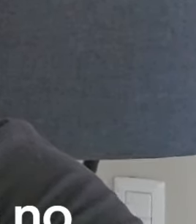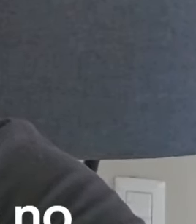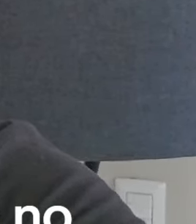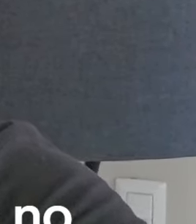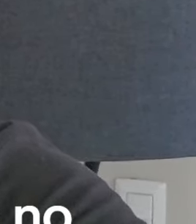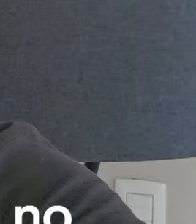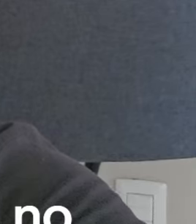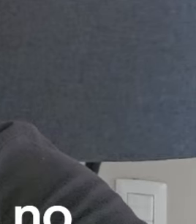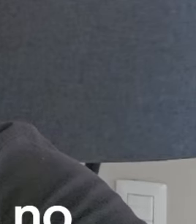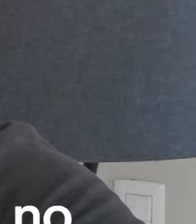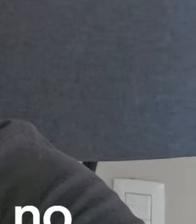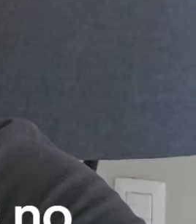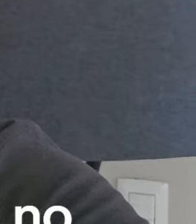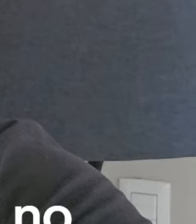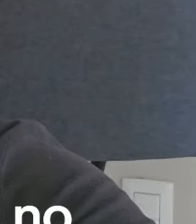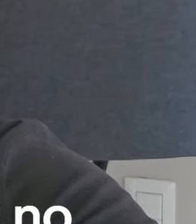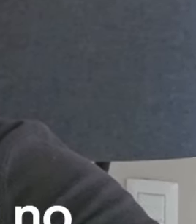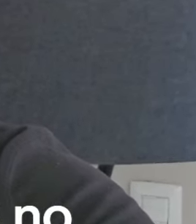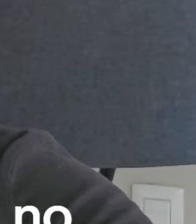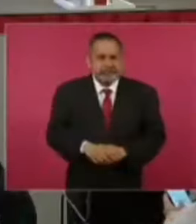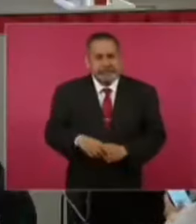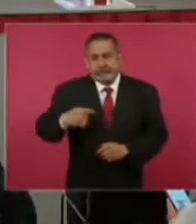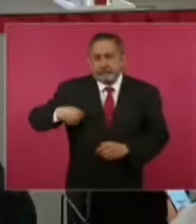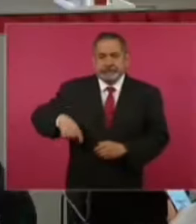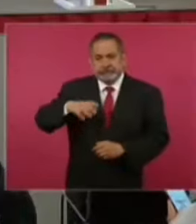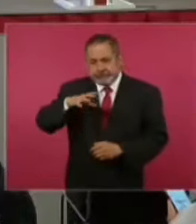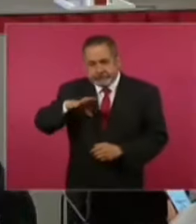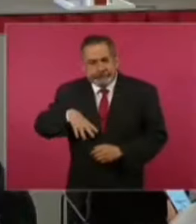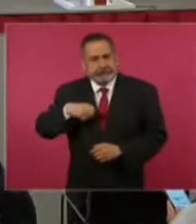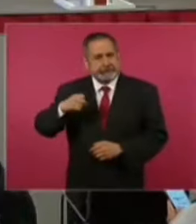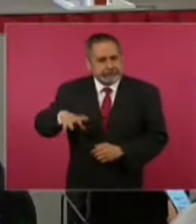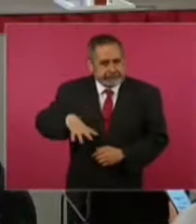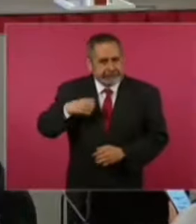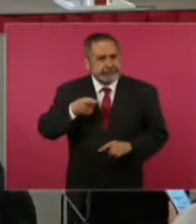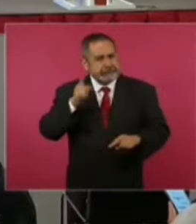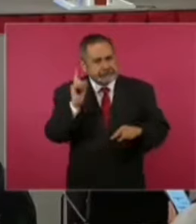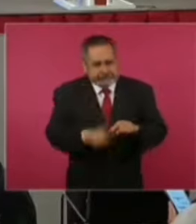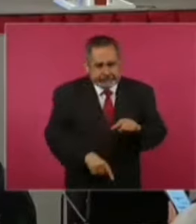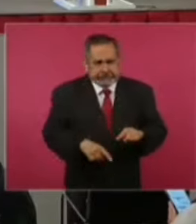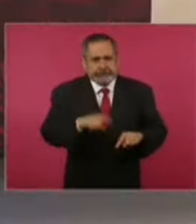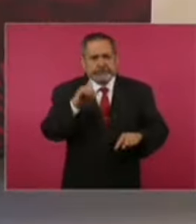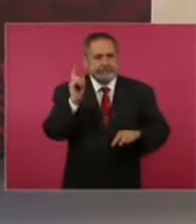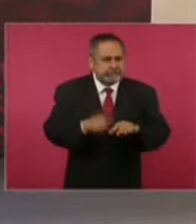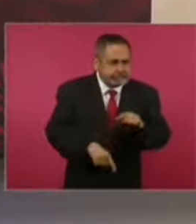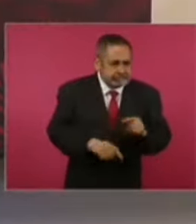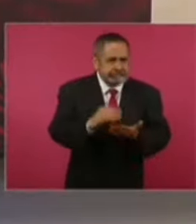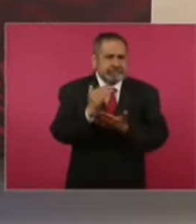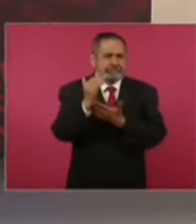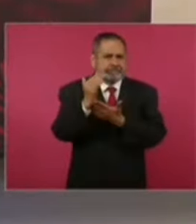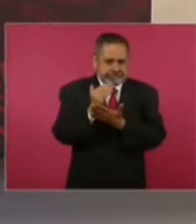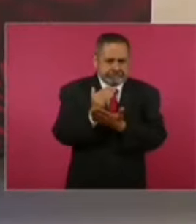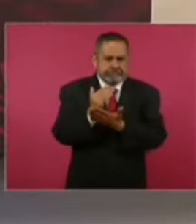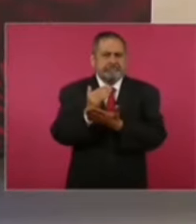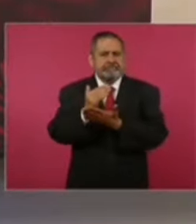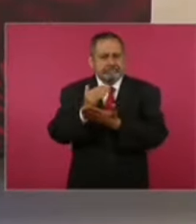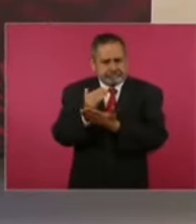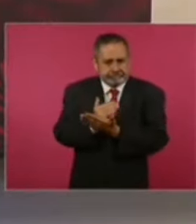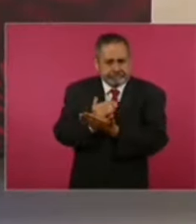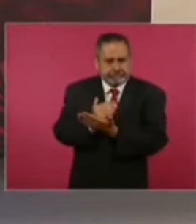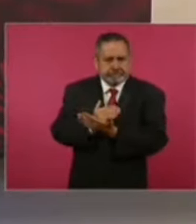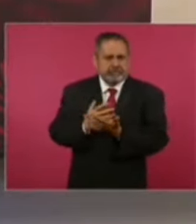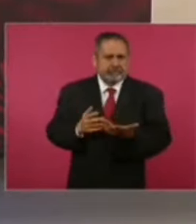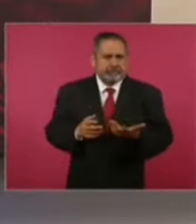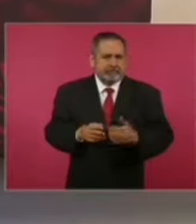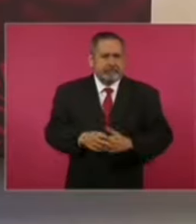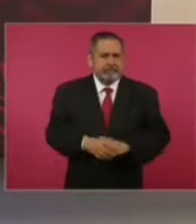de la delincuencia organizada si no hubiera llegado la 4T. Y ahí vamos, bajando. Pero claro, si